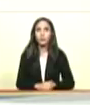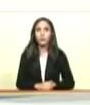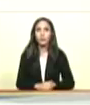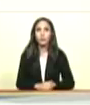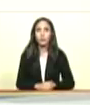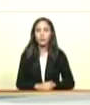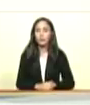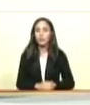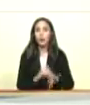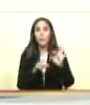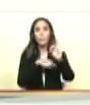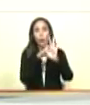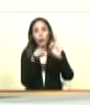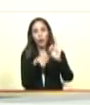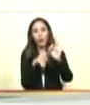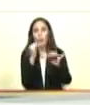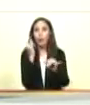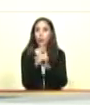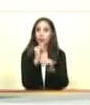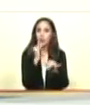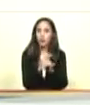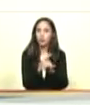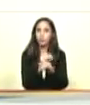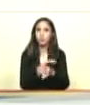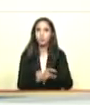La criptomoneda para enfrentar a Superman,